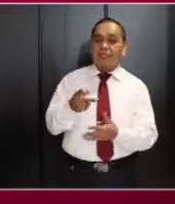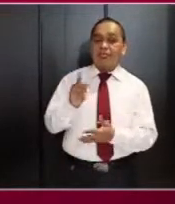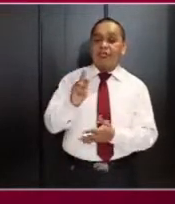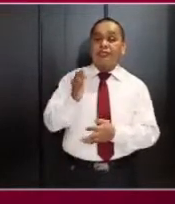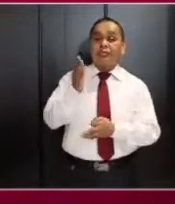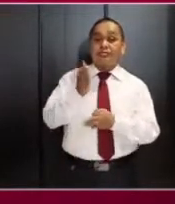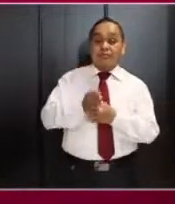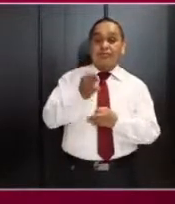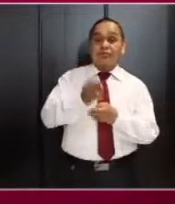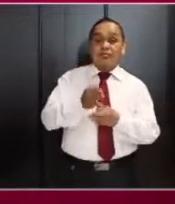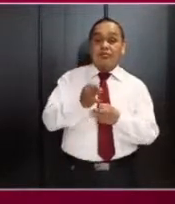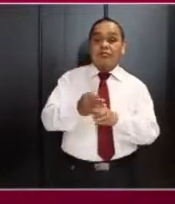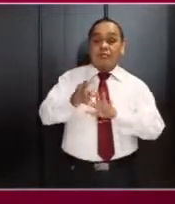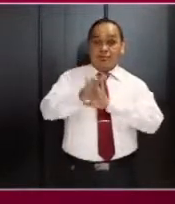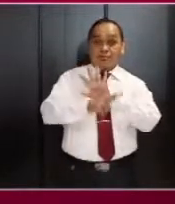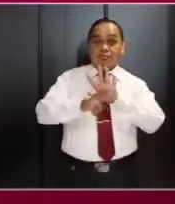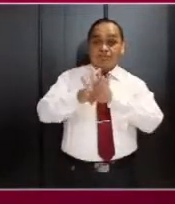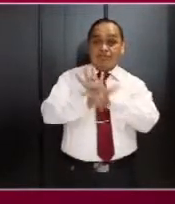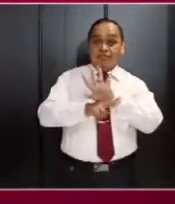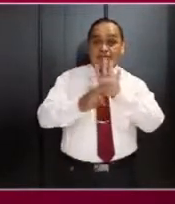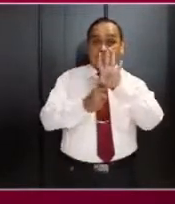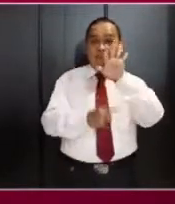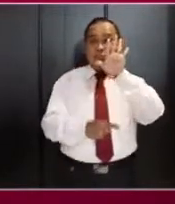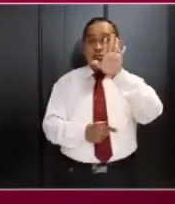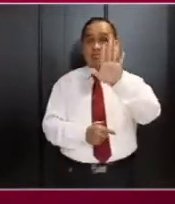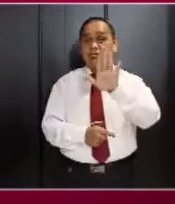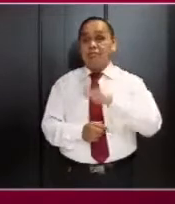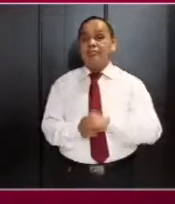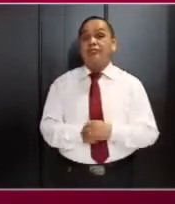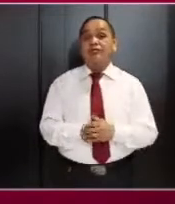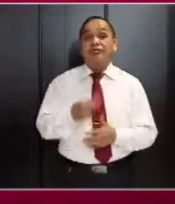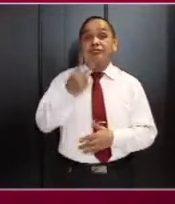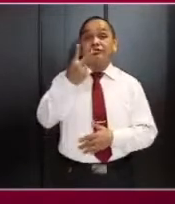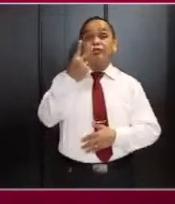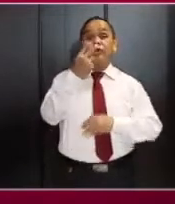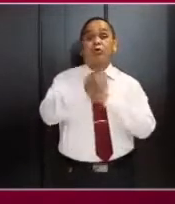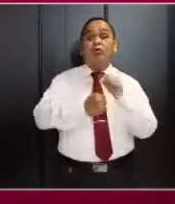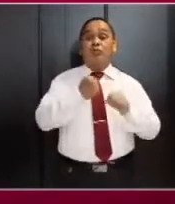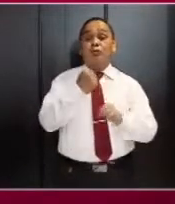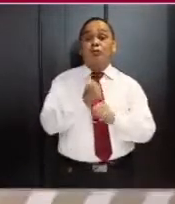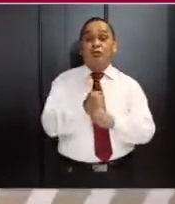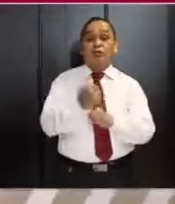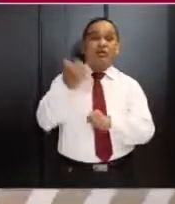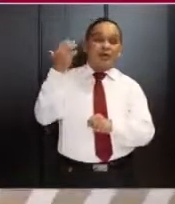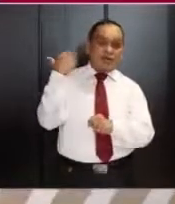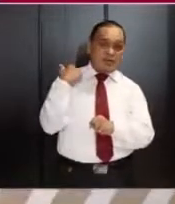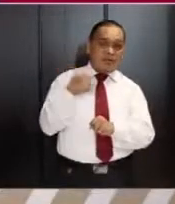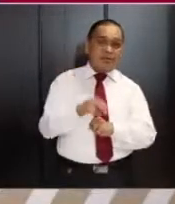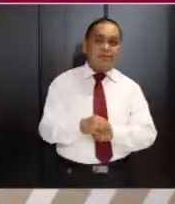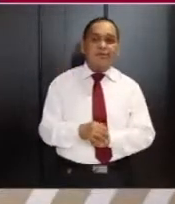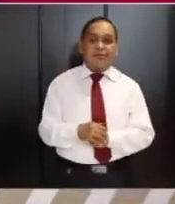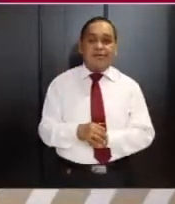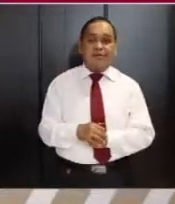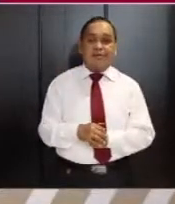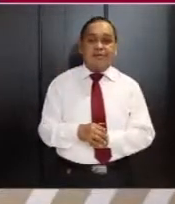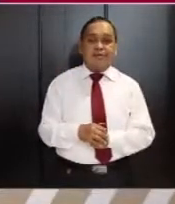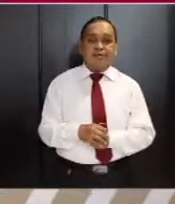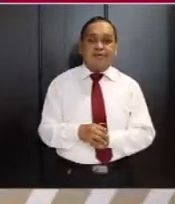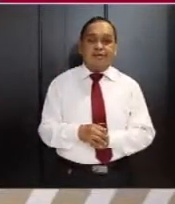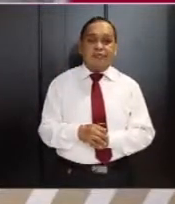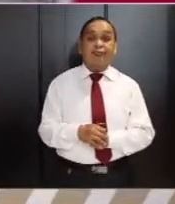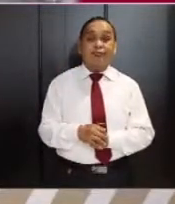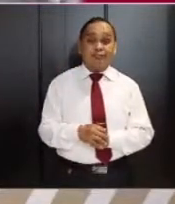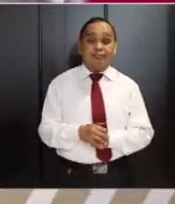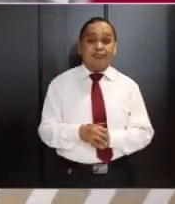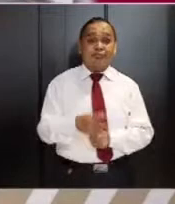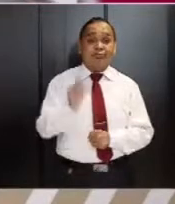que saca ahora recién, pues lo sacó hace 2 años, pero va atrasado o como pues está quién sabe dónde,